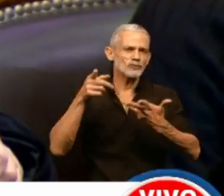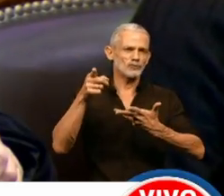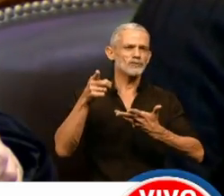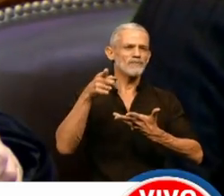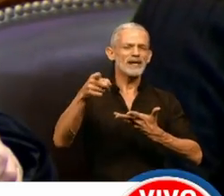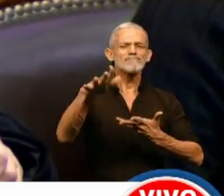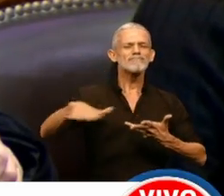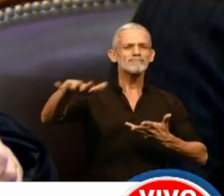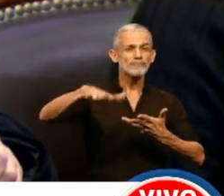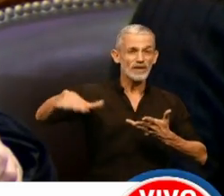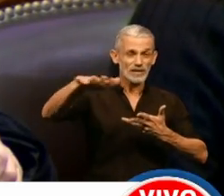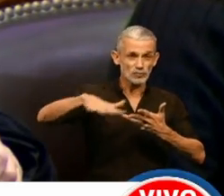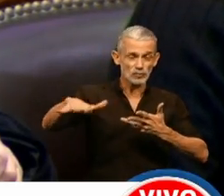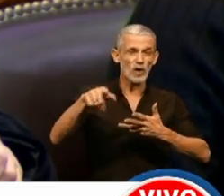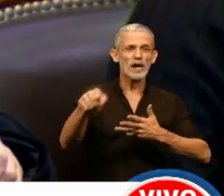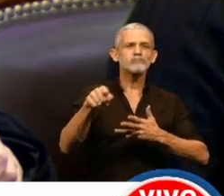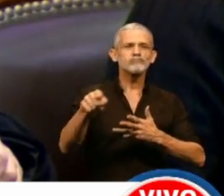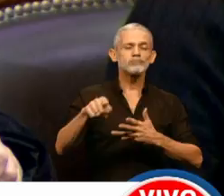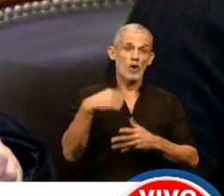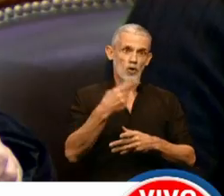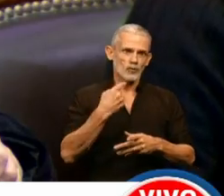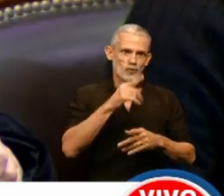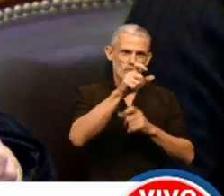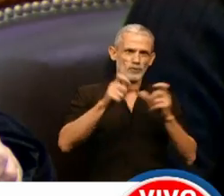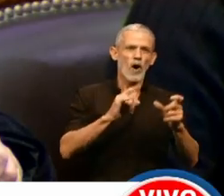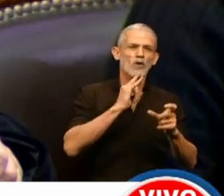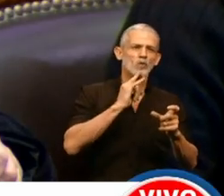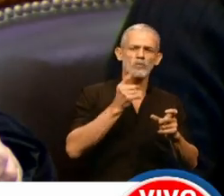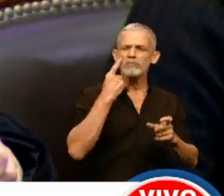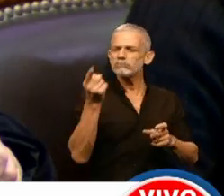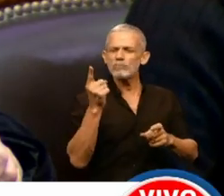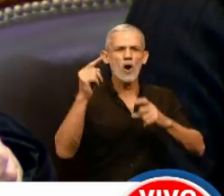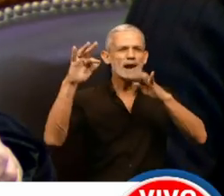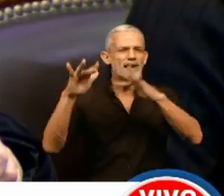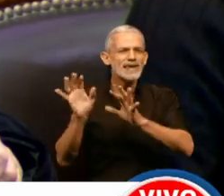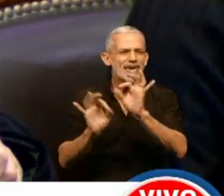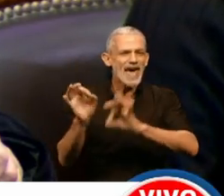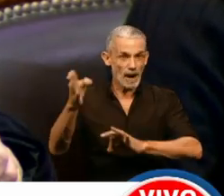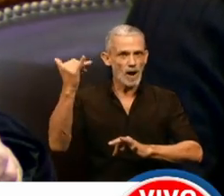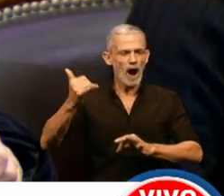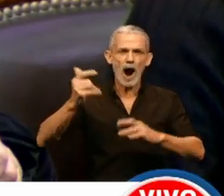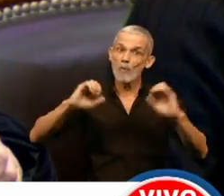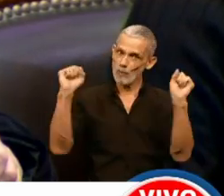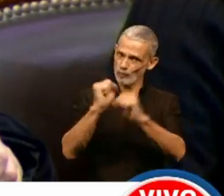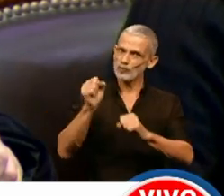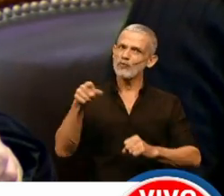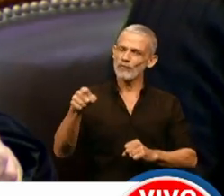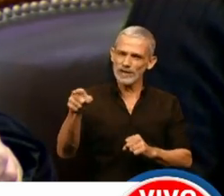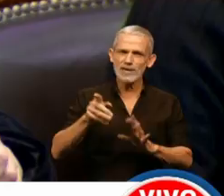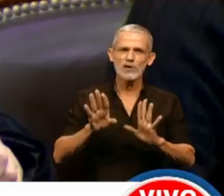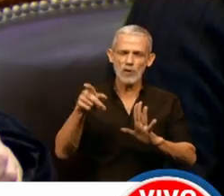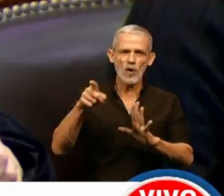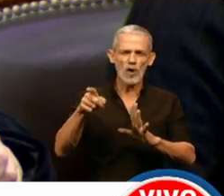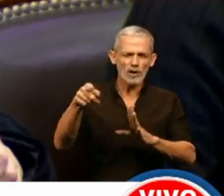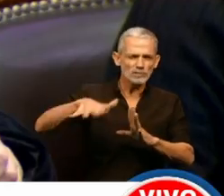que en esta zona esta zona nosotros los tucumanos podemos conocer la nieve es un lugar donde hace mucho frío también